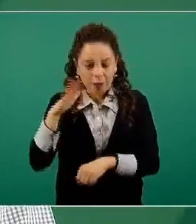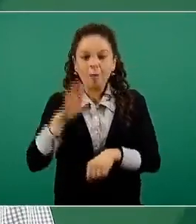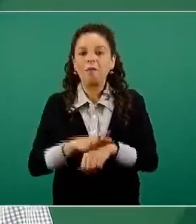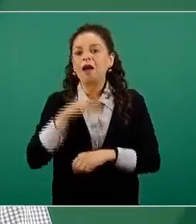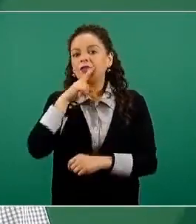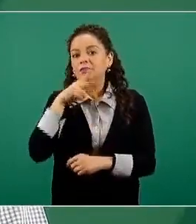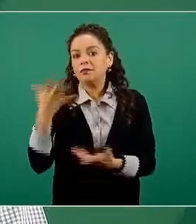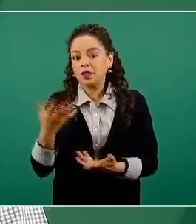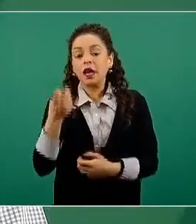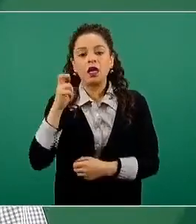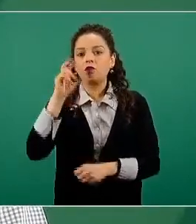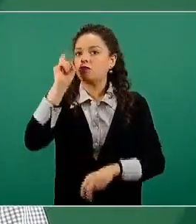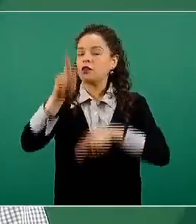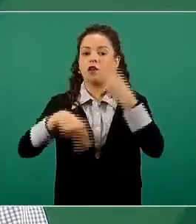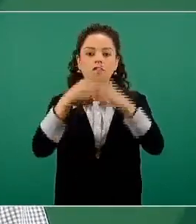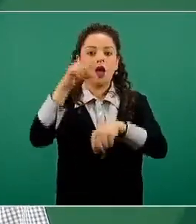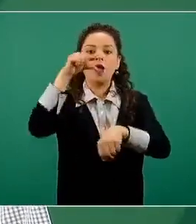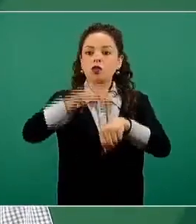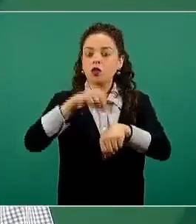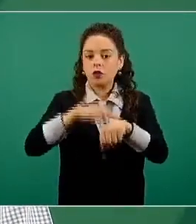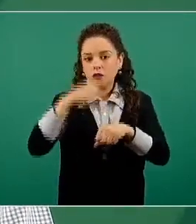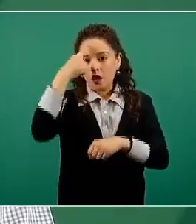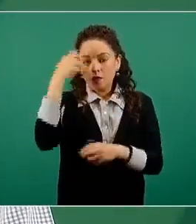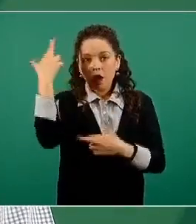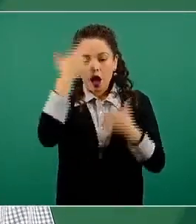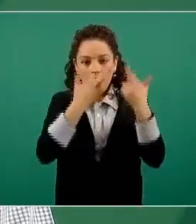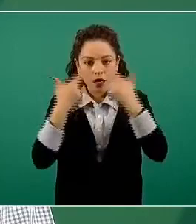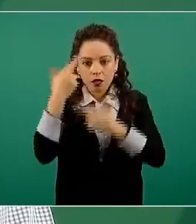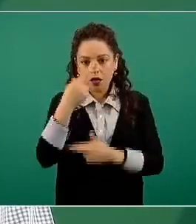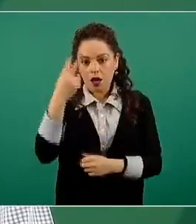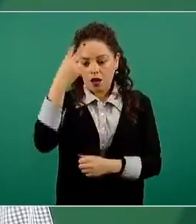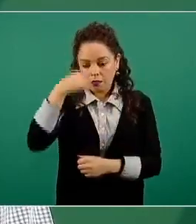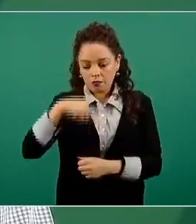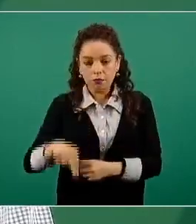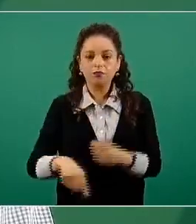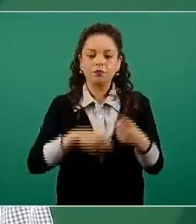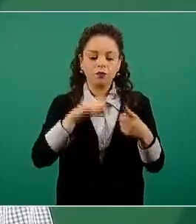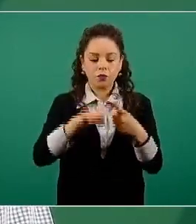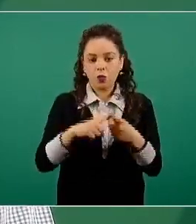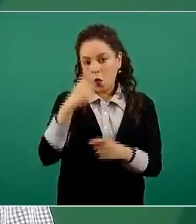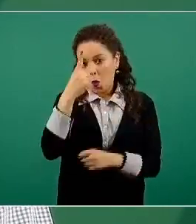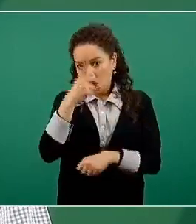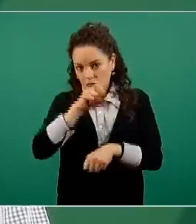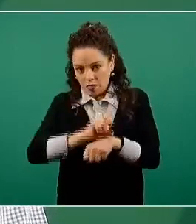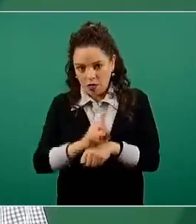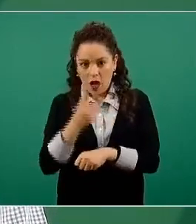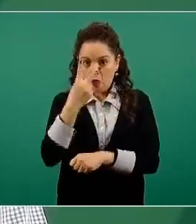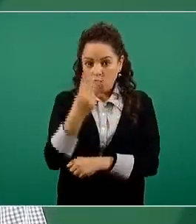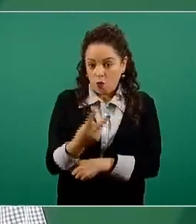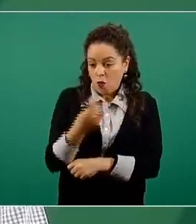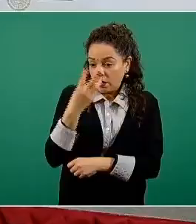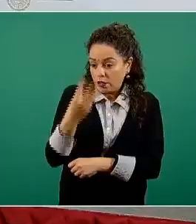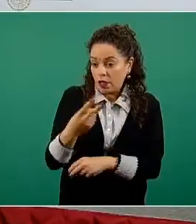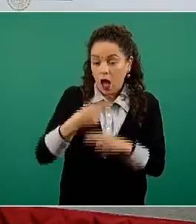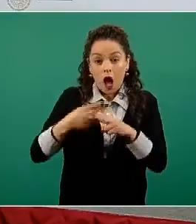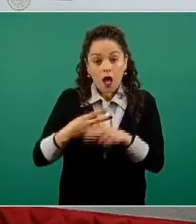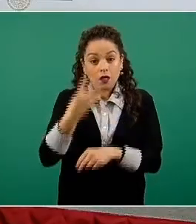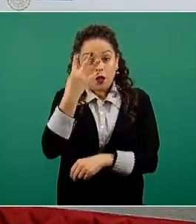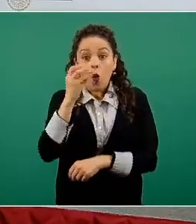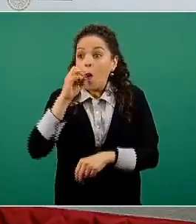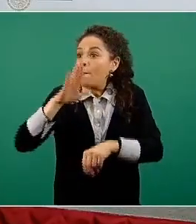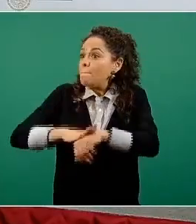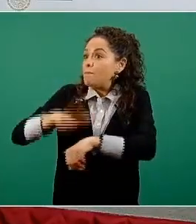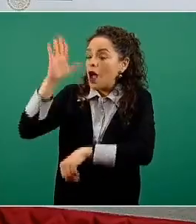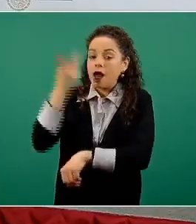sin consultar al profesional de la salud 1, 2, 3, 4 o más días, esperando